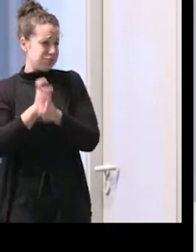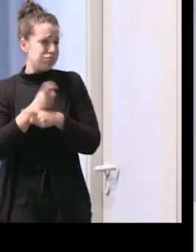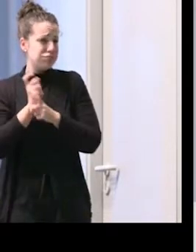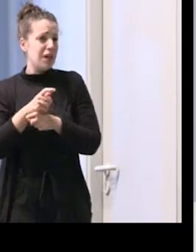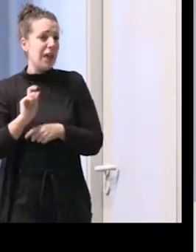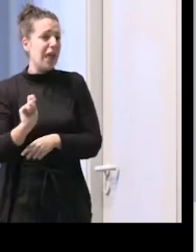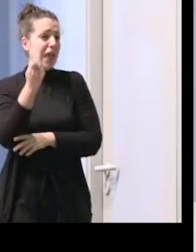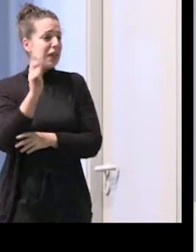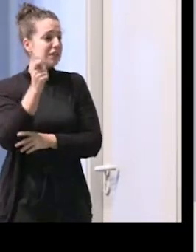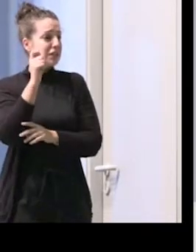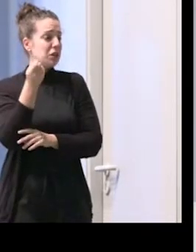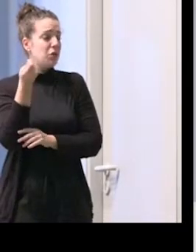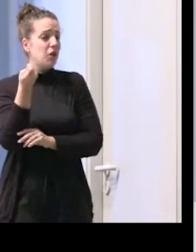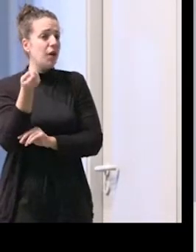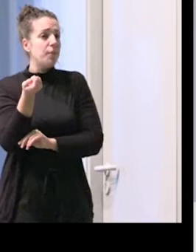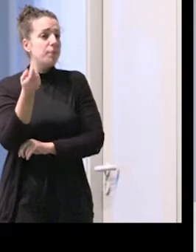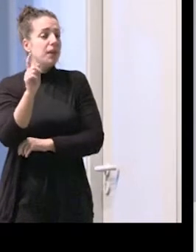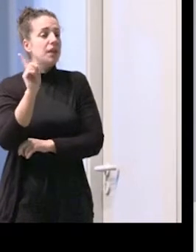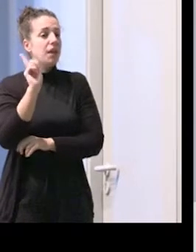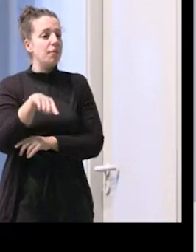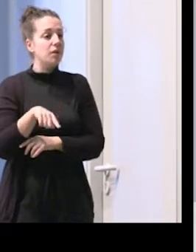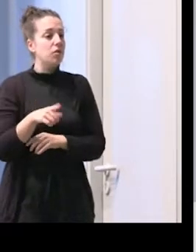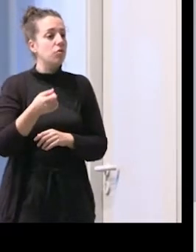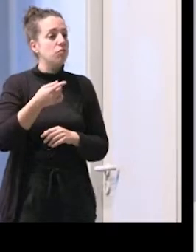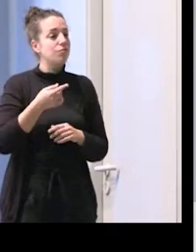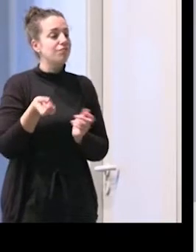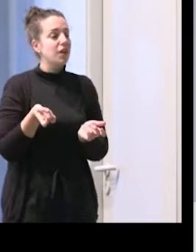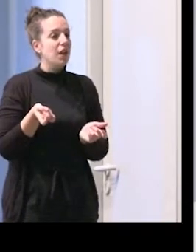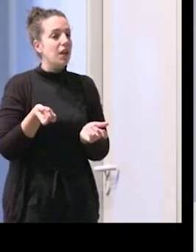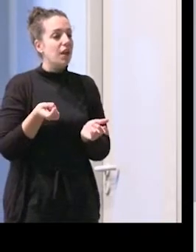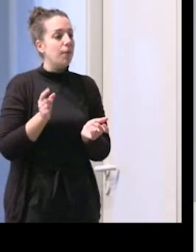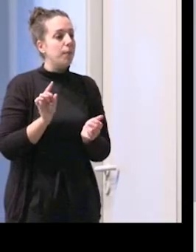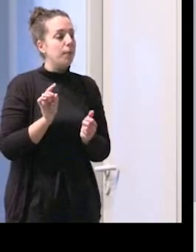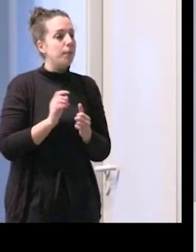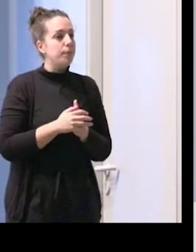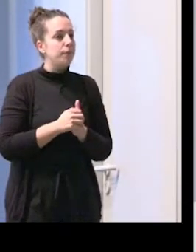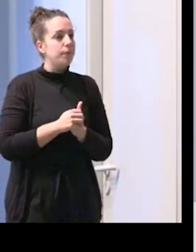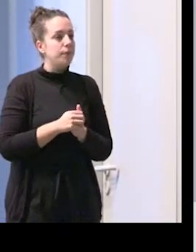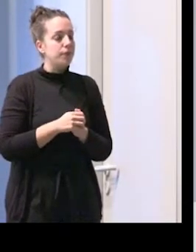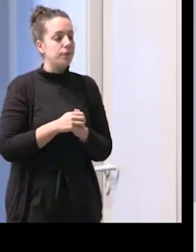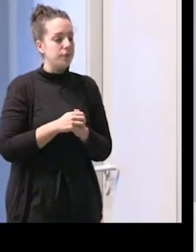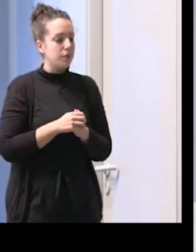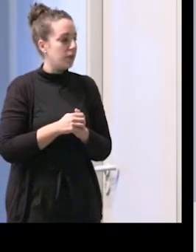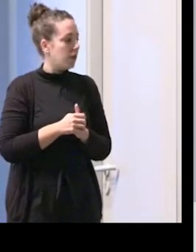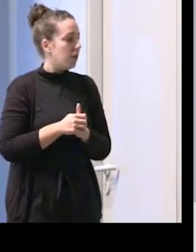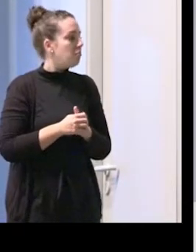éxito mixto, y por lo tanto no son la primera,